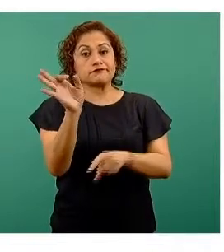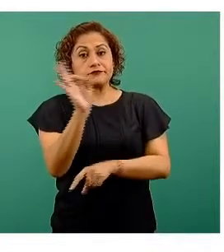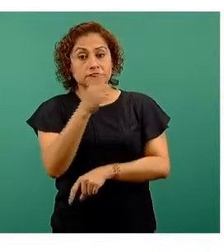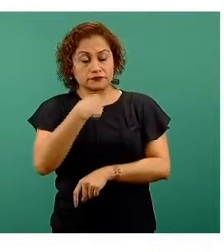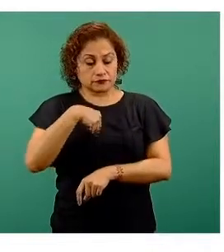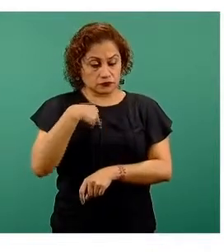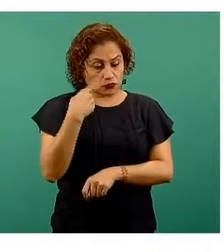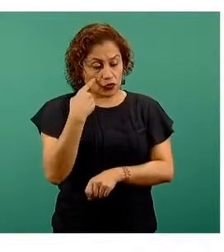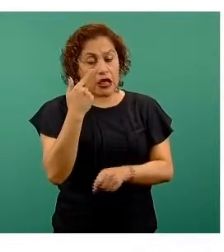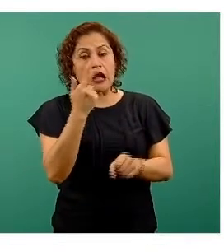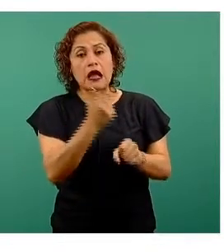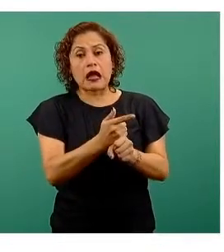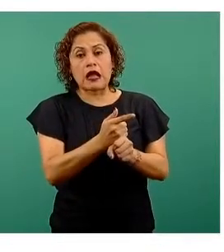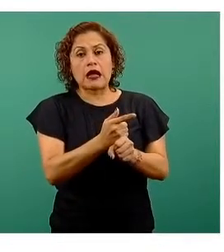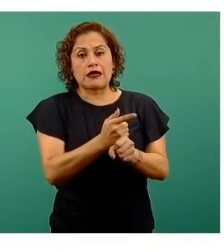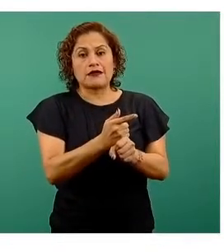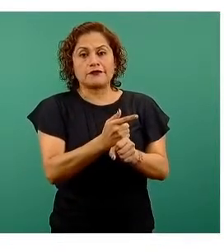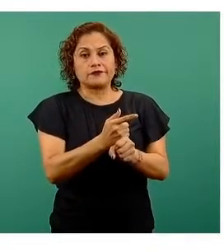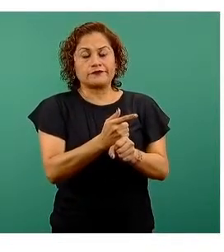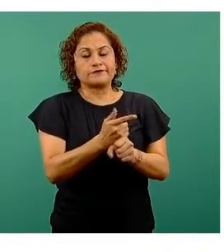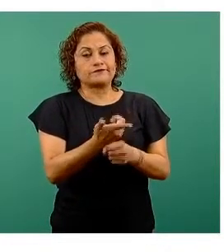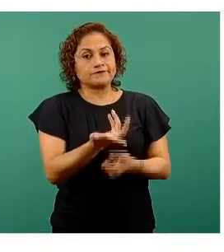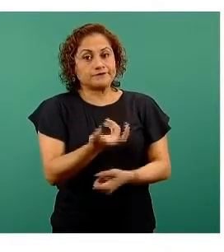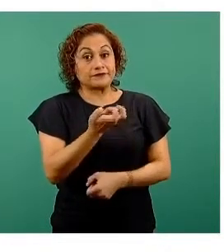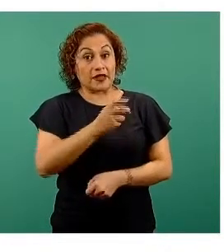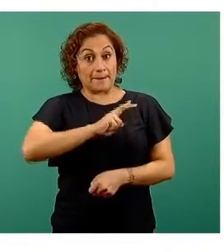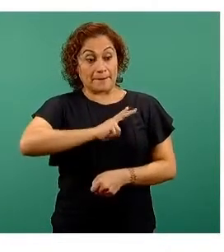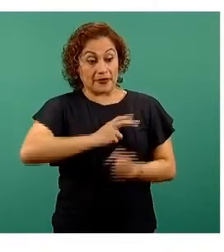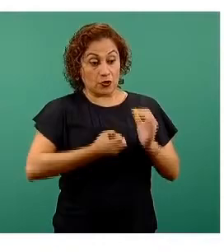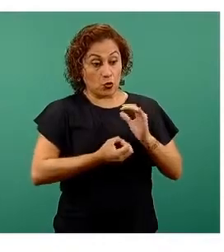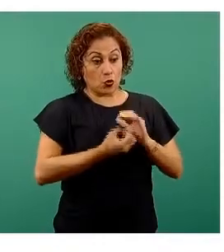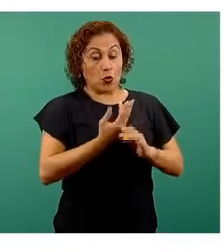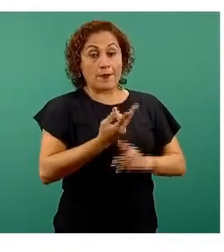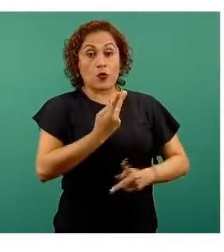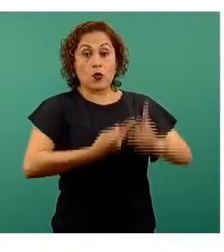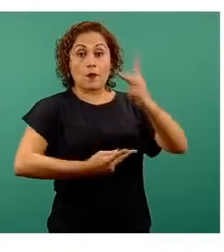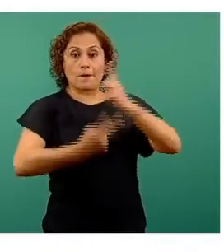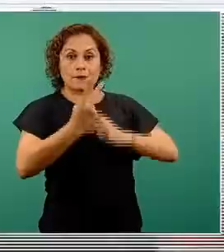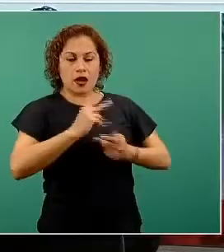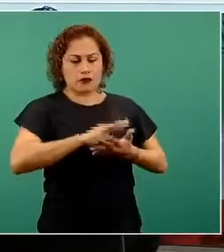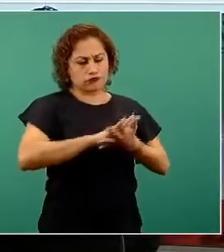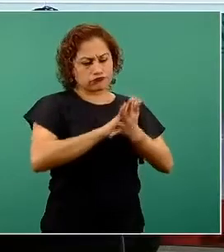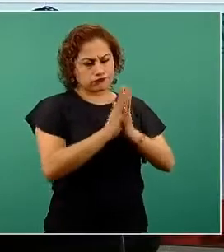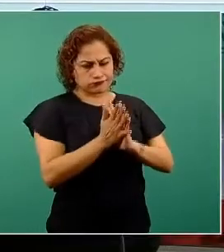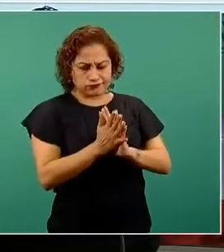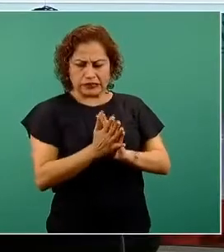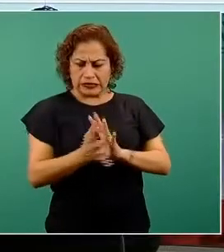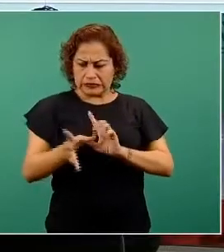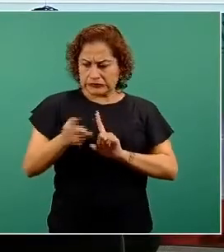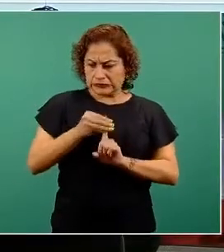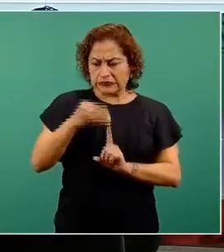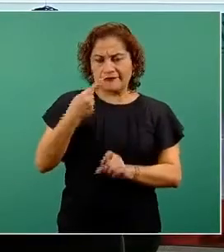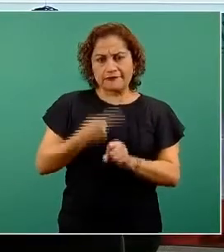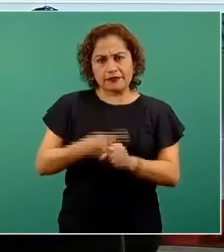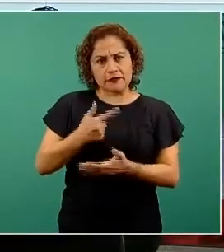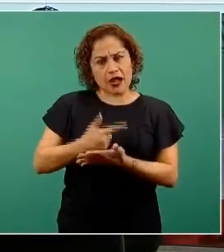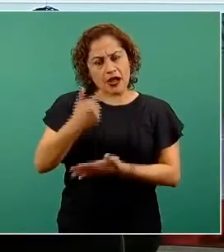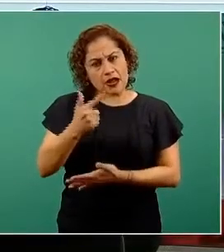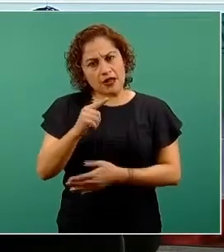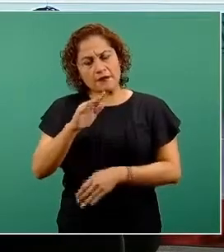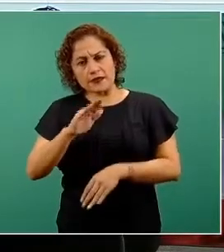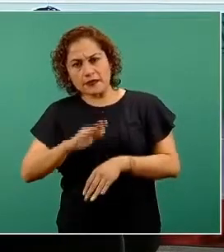identificar si estas variantes están generando enfermedad más grave, si están generando mayor carga de letalidad